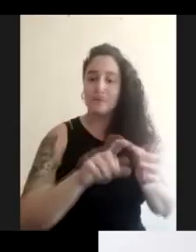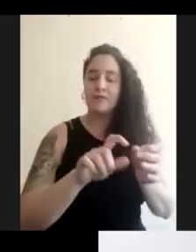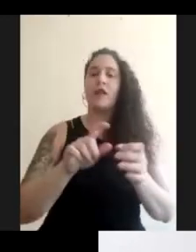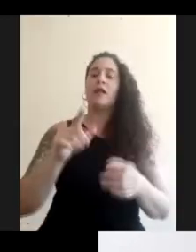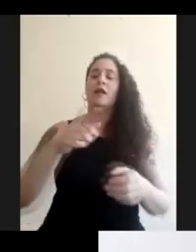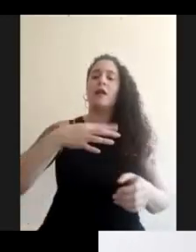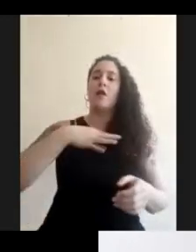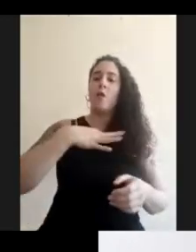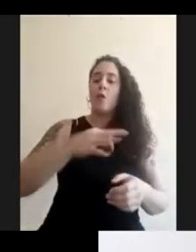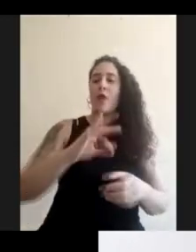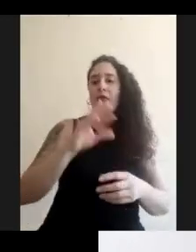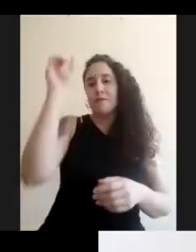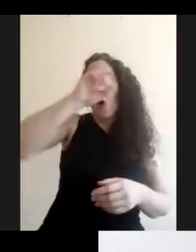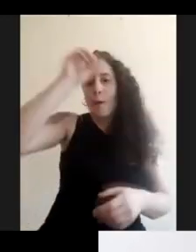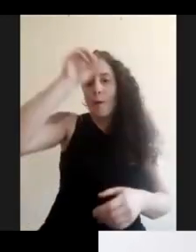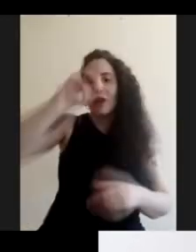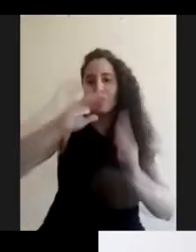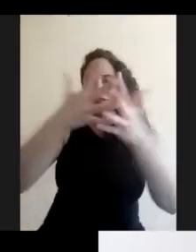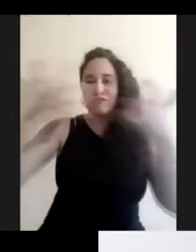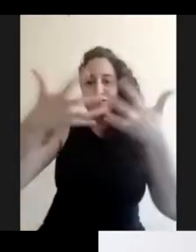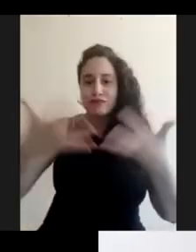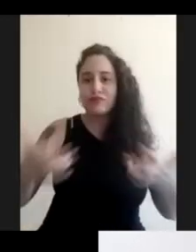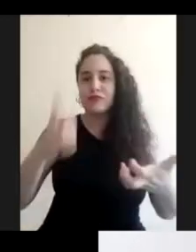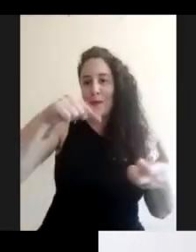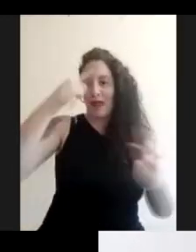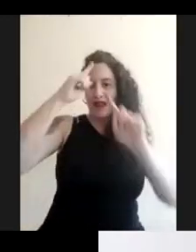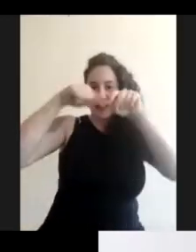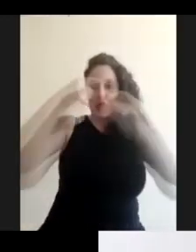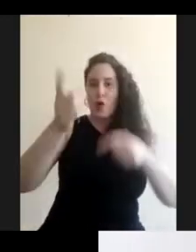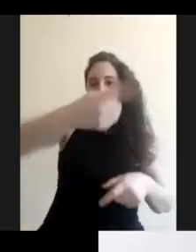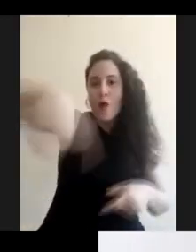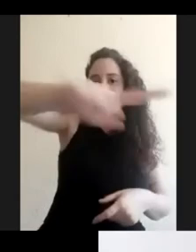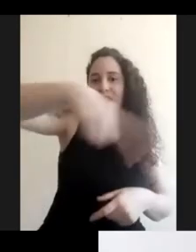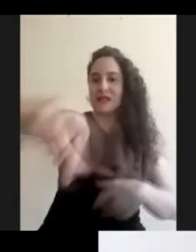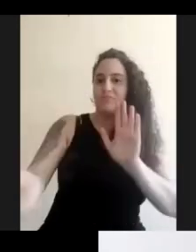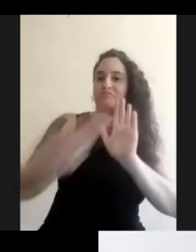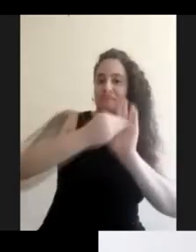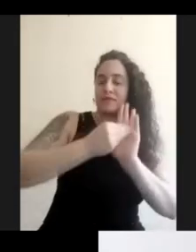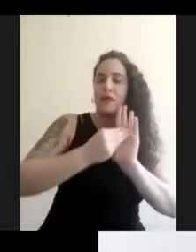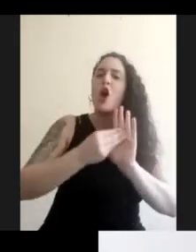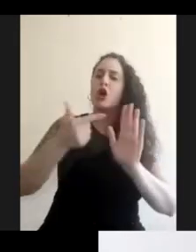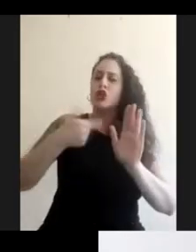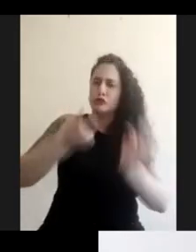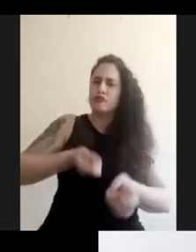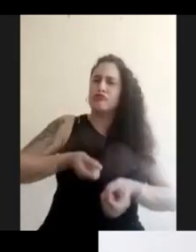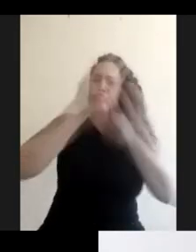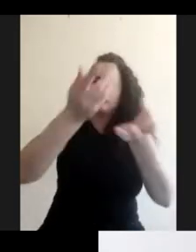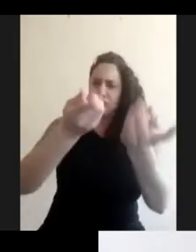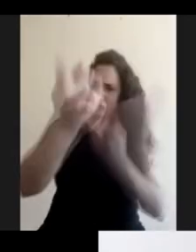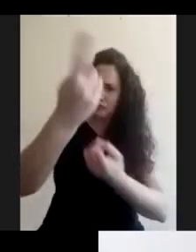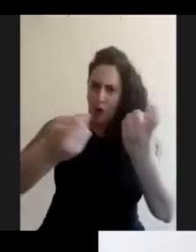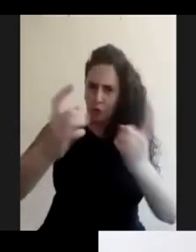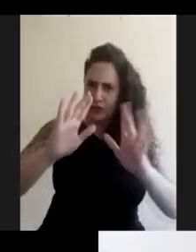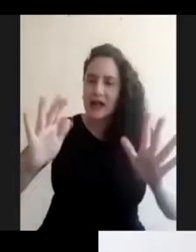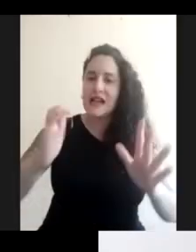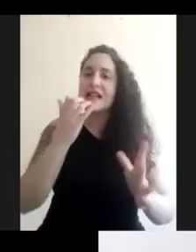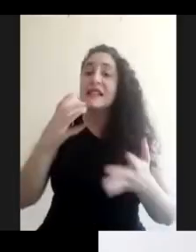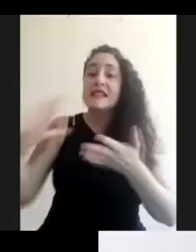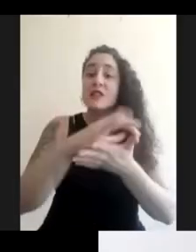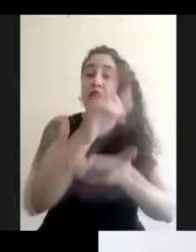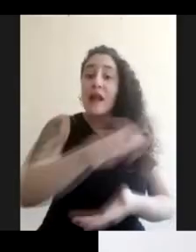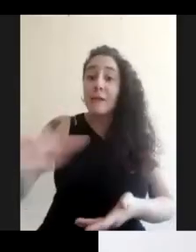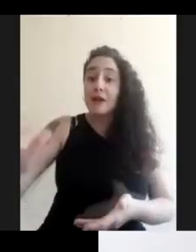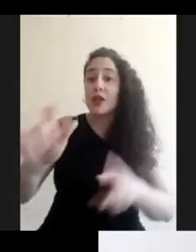lo que opináis también vosotros y reflexionar. Yo lanzo una reflexión. Si somos todas las personas iguales, tendríamos que